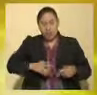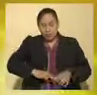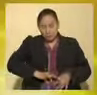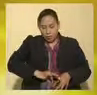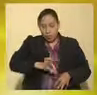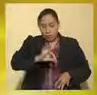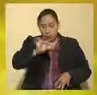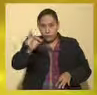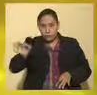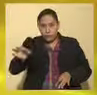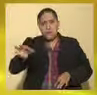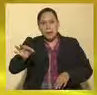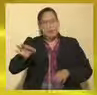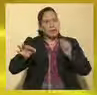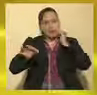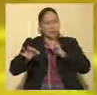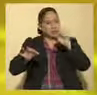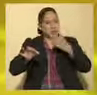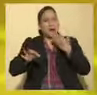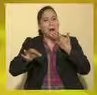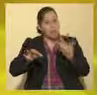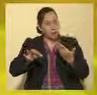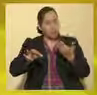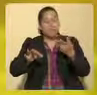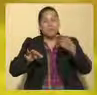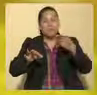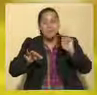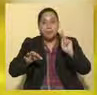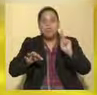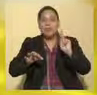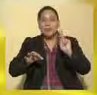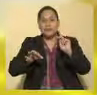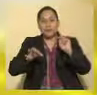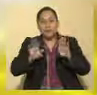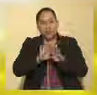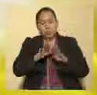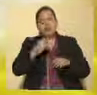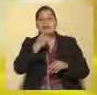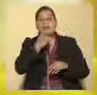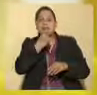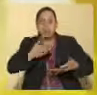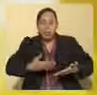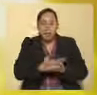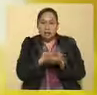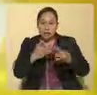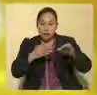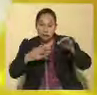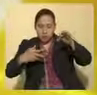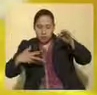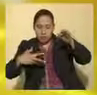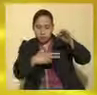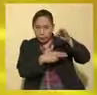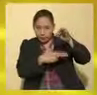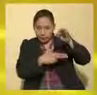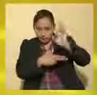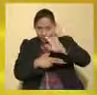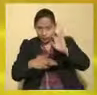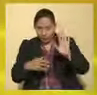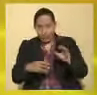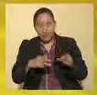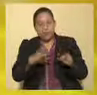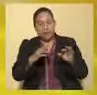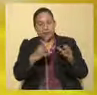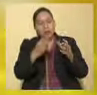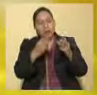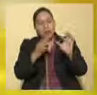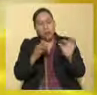Nace bien el cordón umbilical y entonces a la hora de que nacen les cortamos el cordón umbilical, se